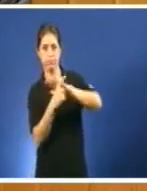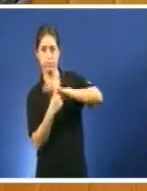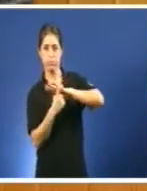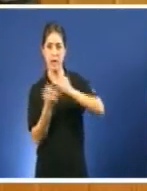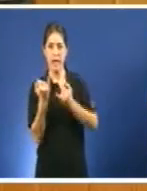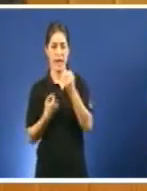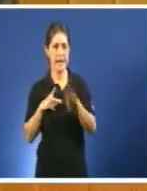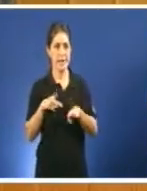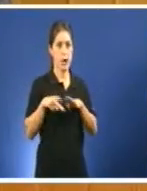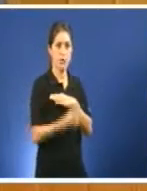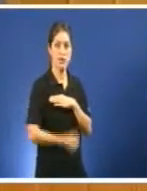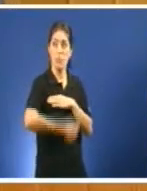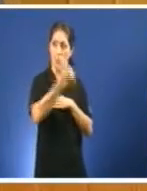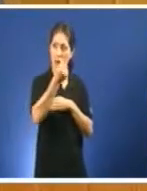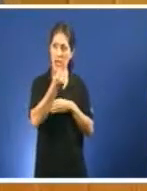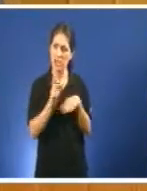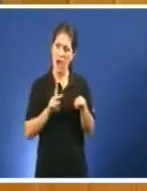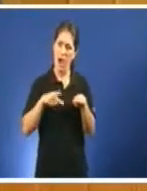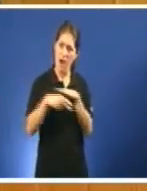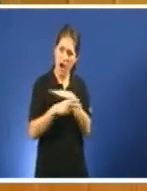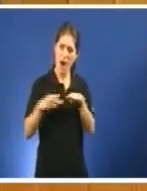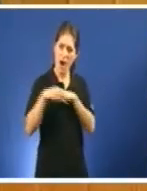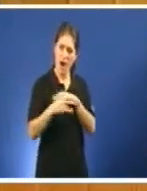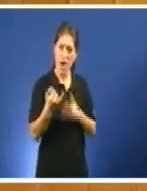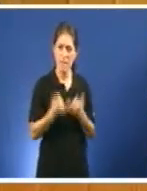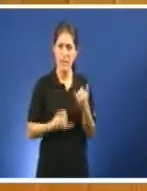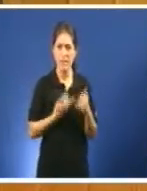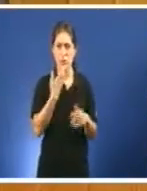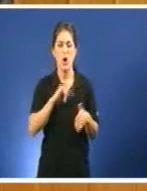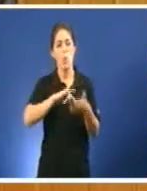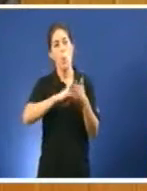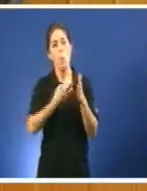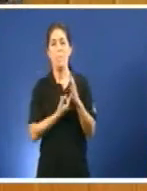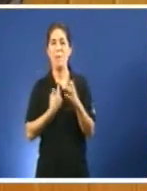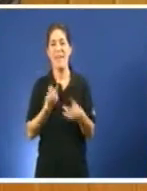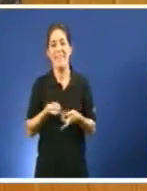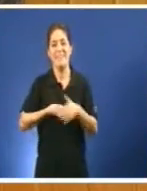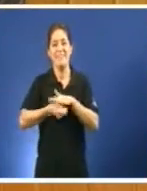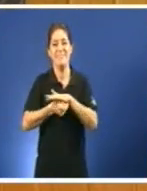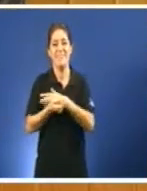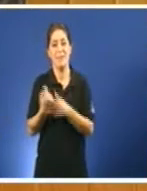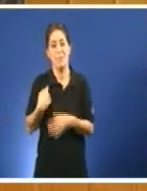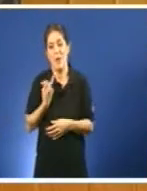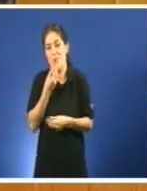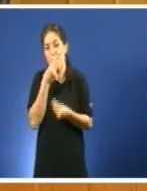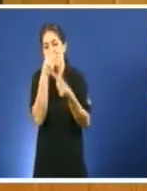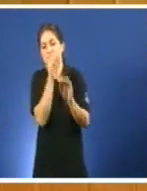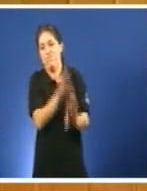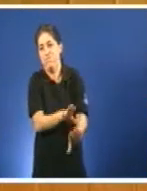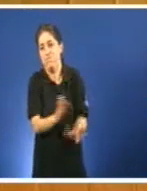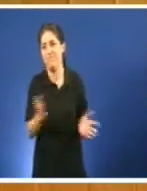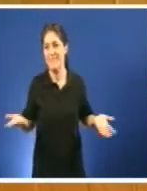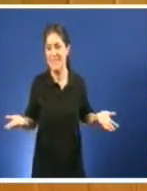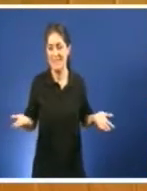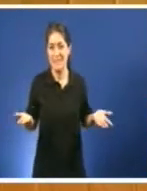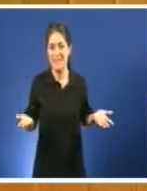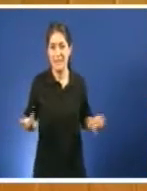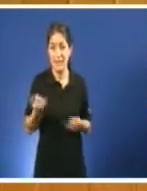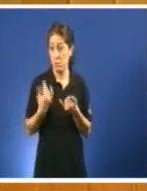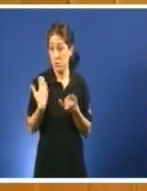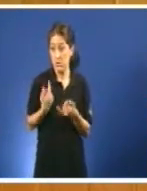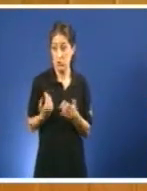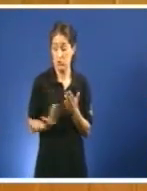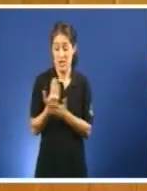recortes e un sucedáneo de plan de estímulo, porque non merece outro nome que un auténtico sucedáneo como que estes días